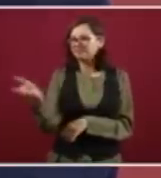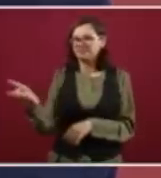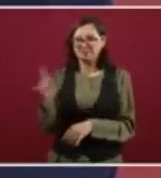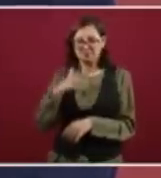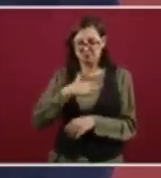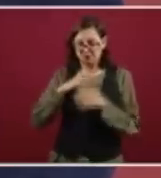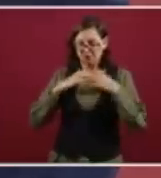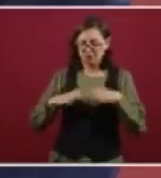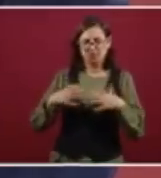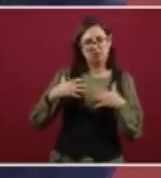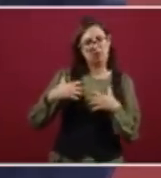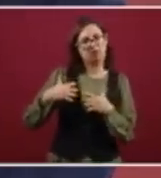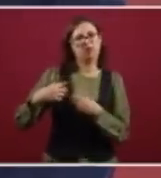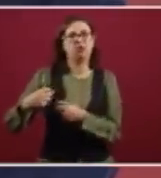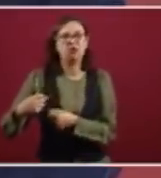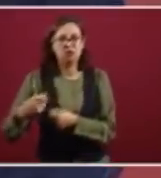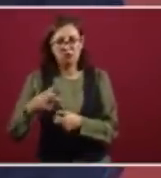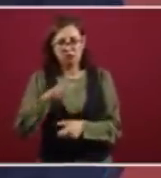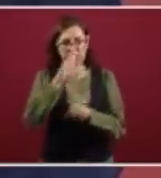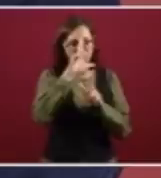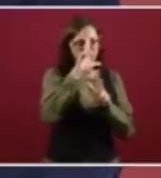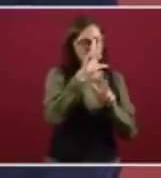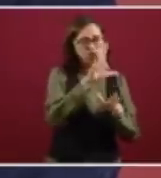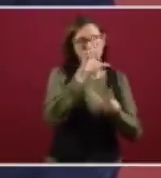apoderarse de mí y hacerme homenajes,